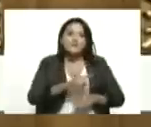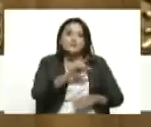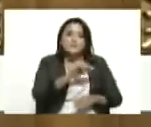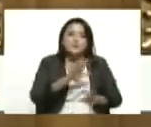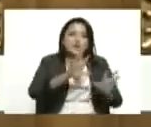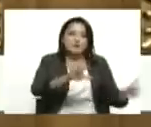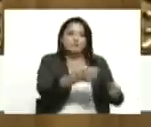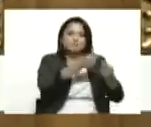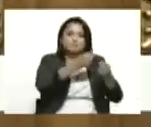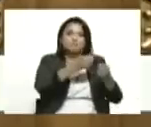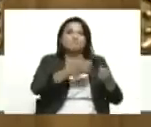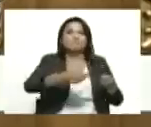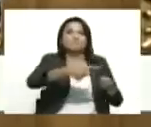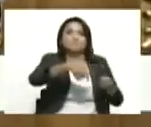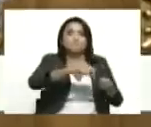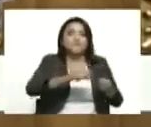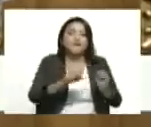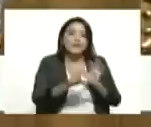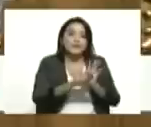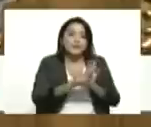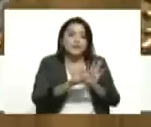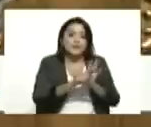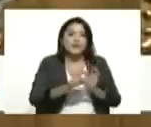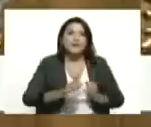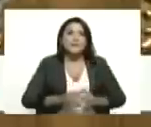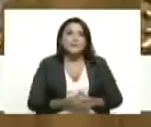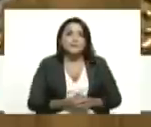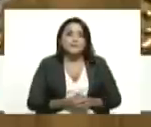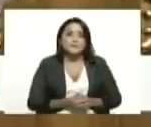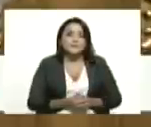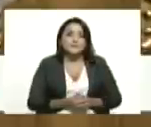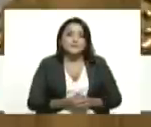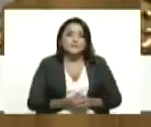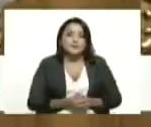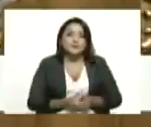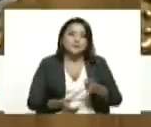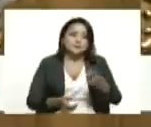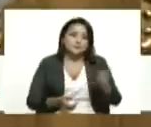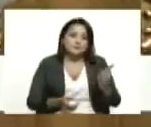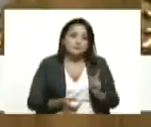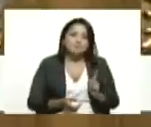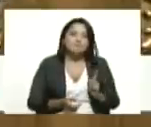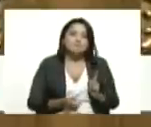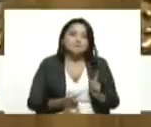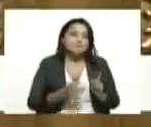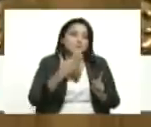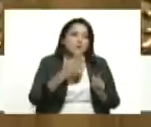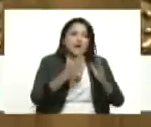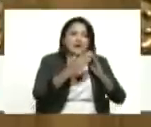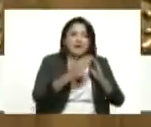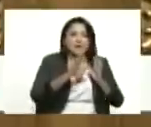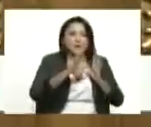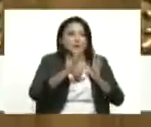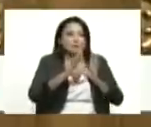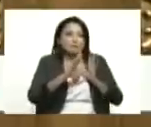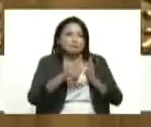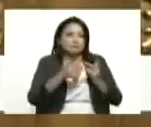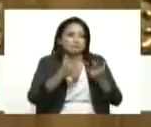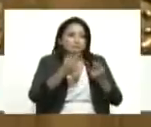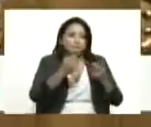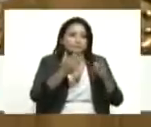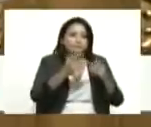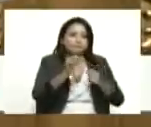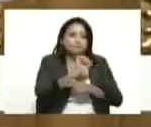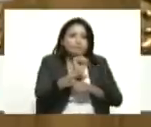importante. Esta ley permite enajenar a título oneroso los bienes vinculados con actividades ilícitas luego de acordada